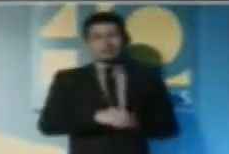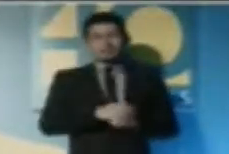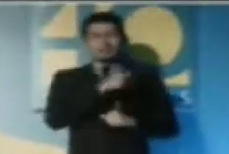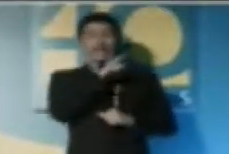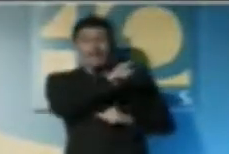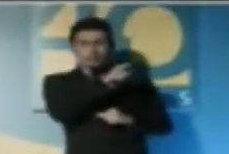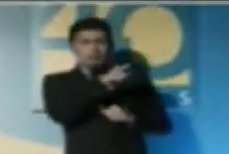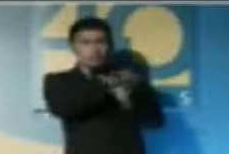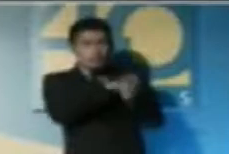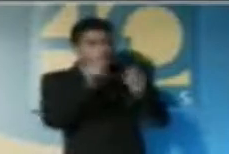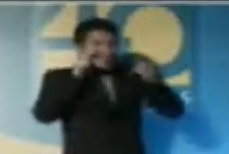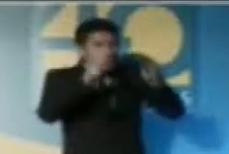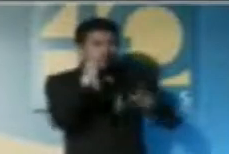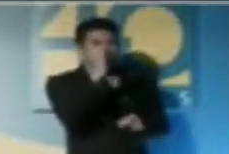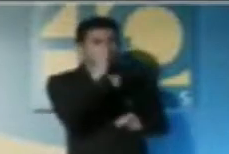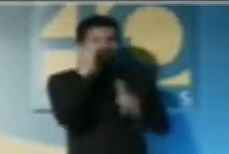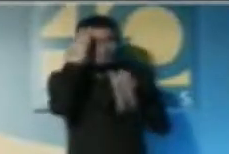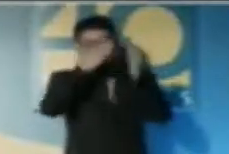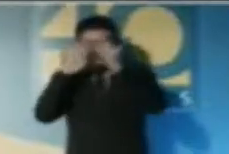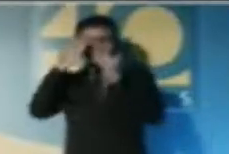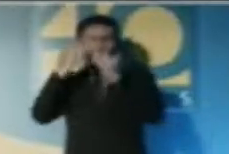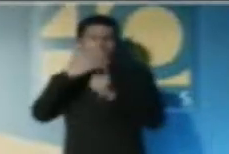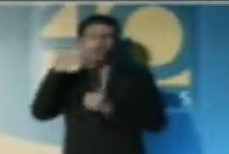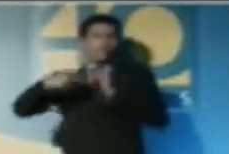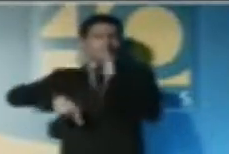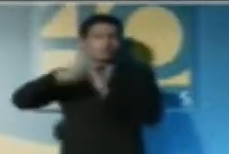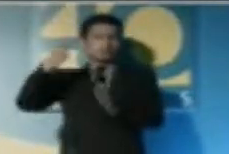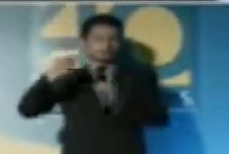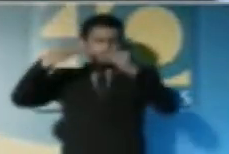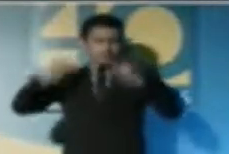debería justificar el compromiso de ponerle fin al conflicto.